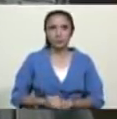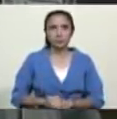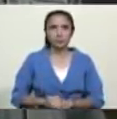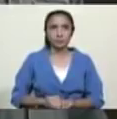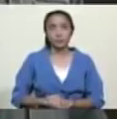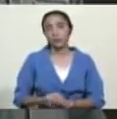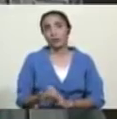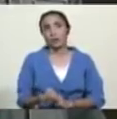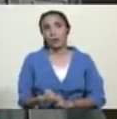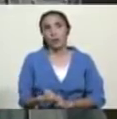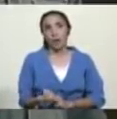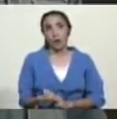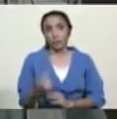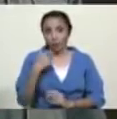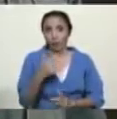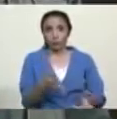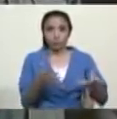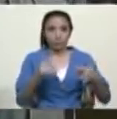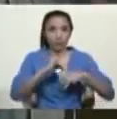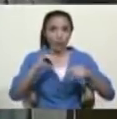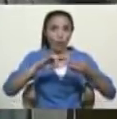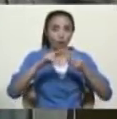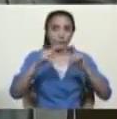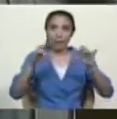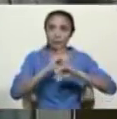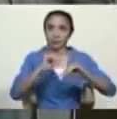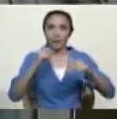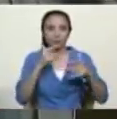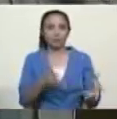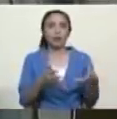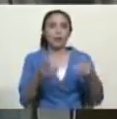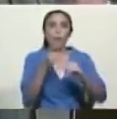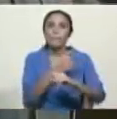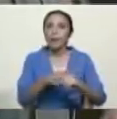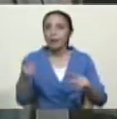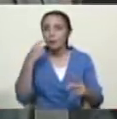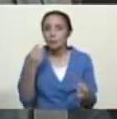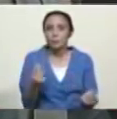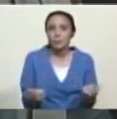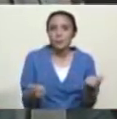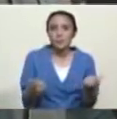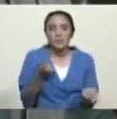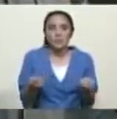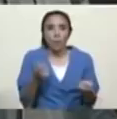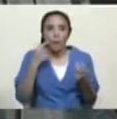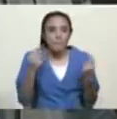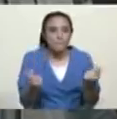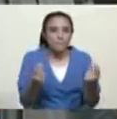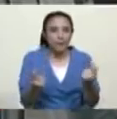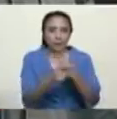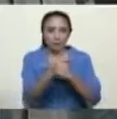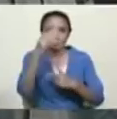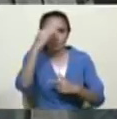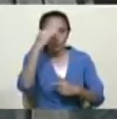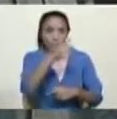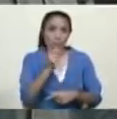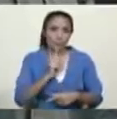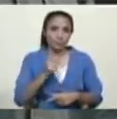Pudiéramos decir que es un triunfo para la paz, pero nosotros conocemos perfectamente a ese enemigo, que es